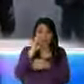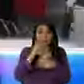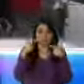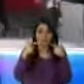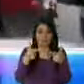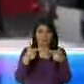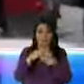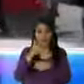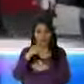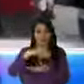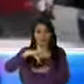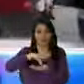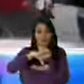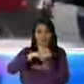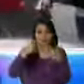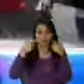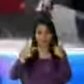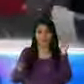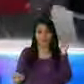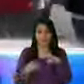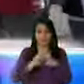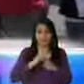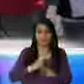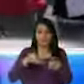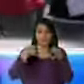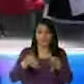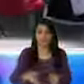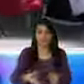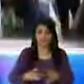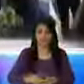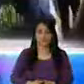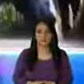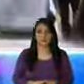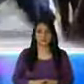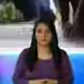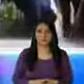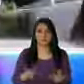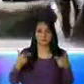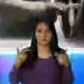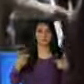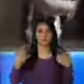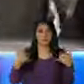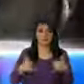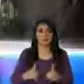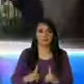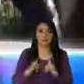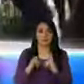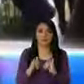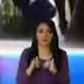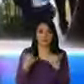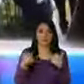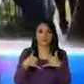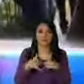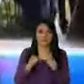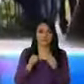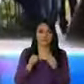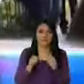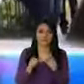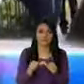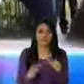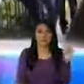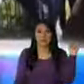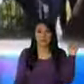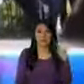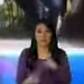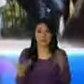otras ciudades del país hasta que exista un resultado oficial de la votación. La vigilia va a seguir y va a seguir siendo permanente hasta que se